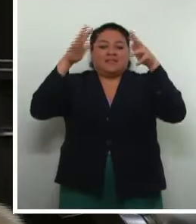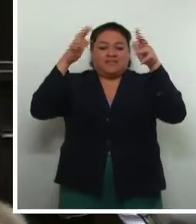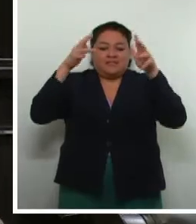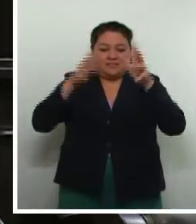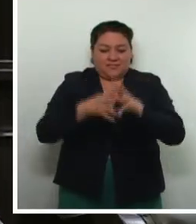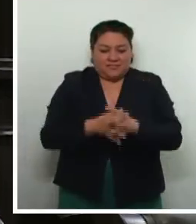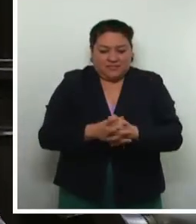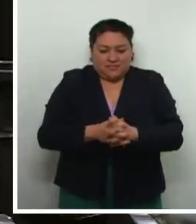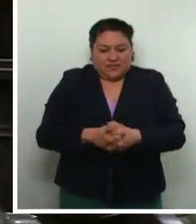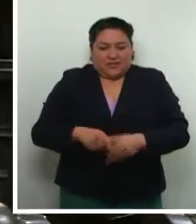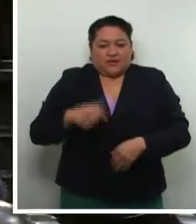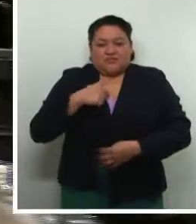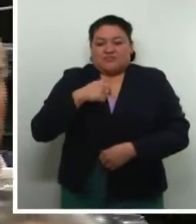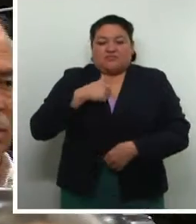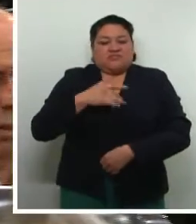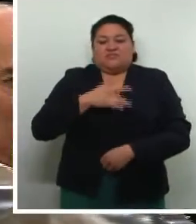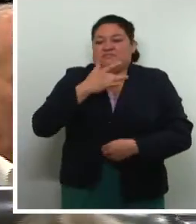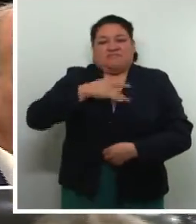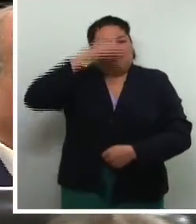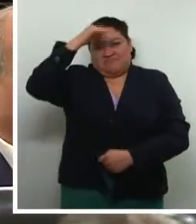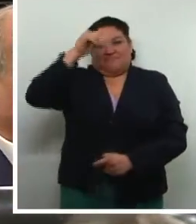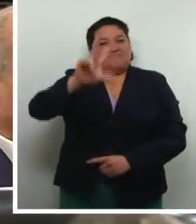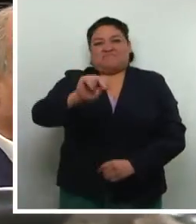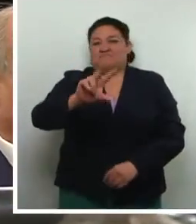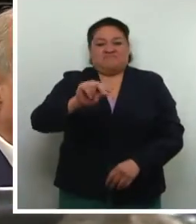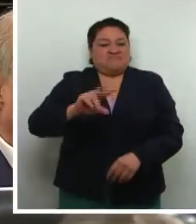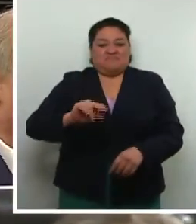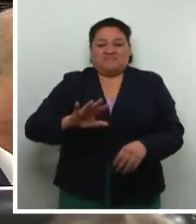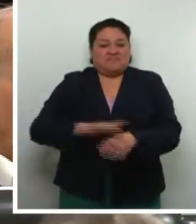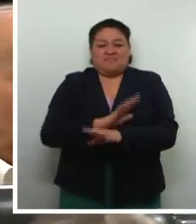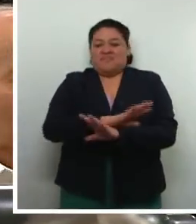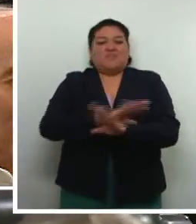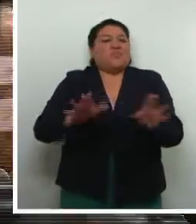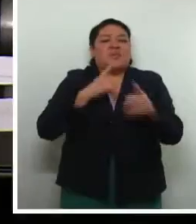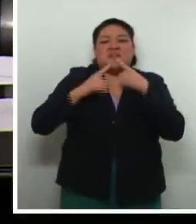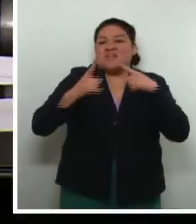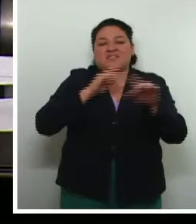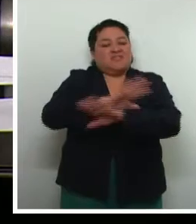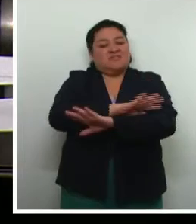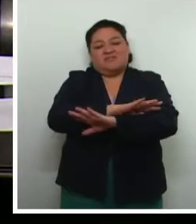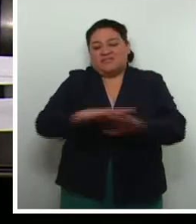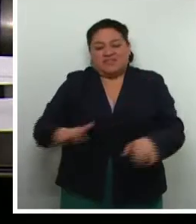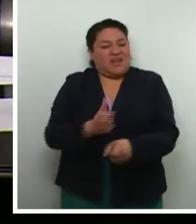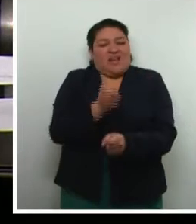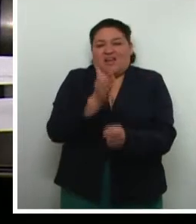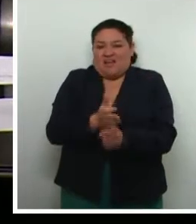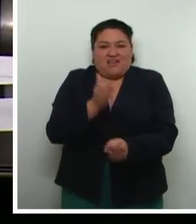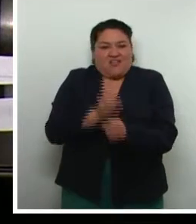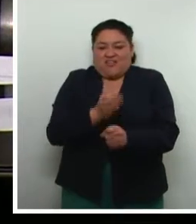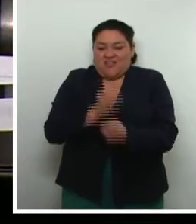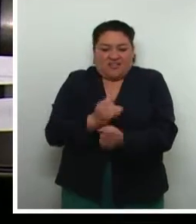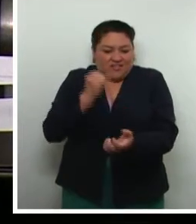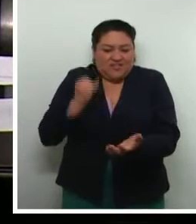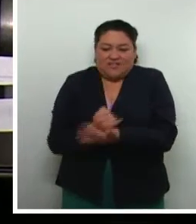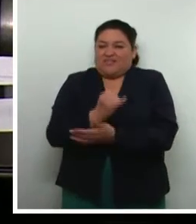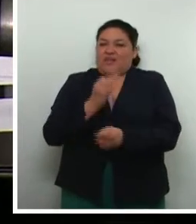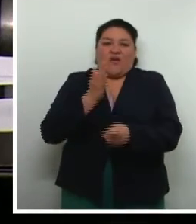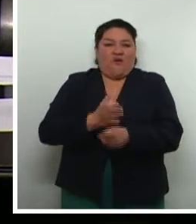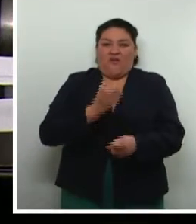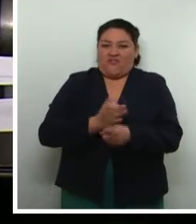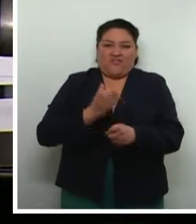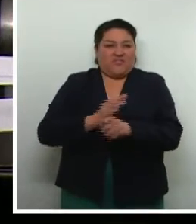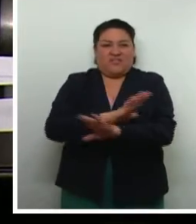No lo veo viable en ningún momento porque hemos agotado la discusión y tengo que hacer